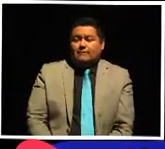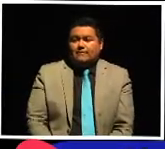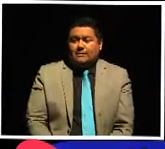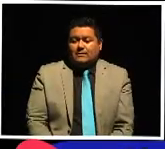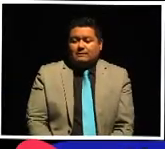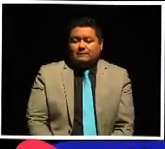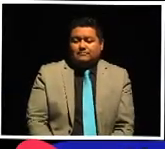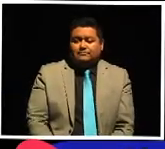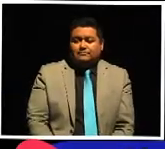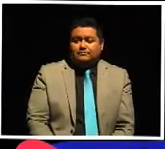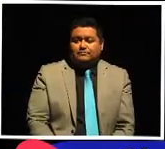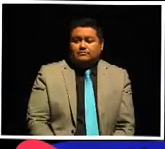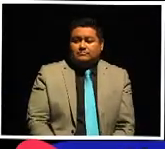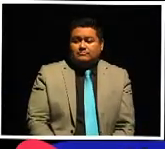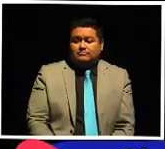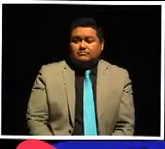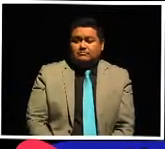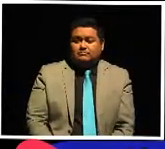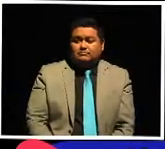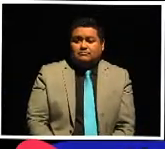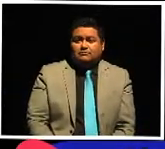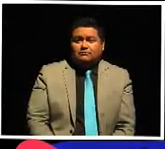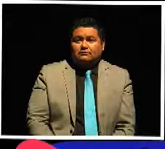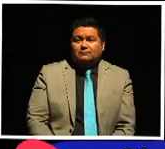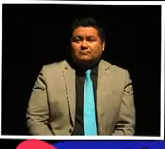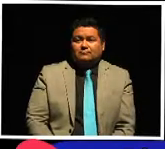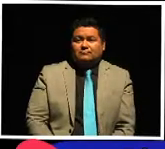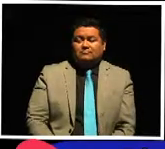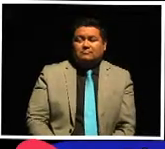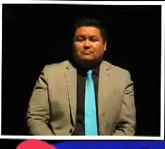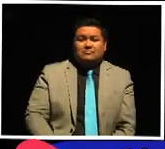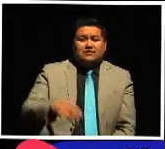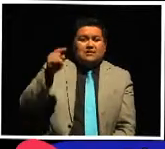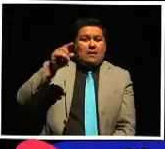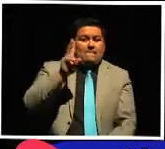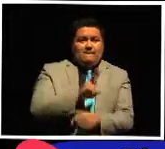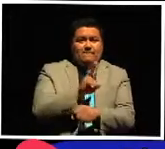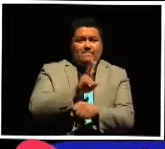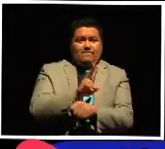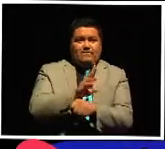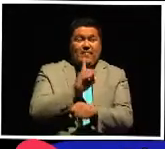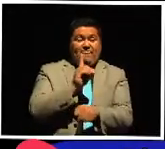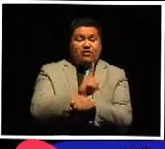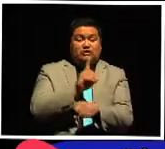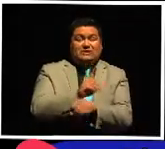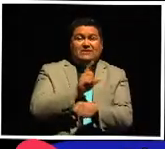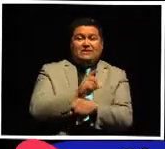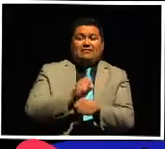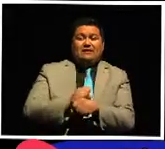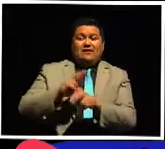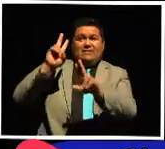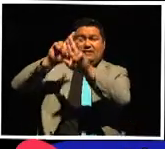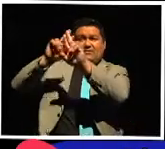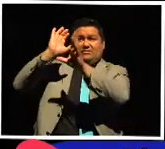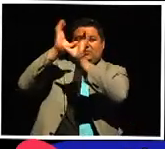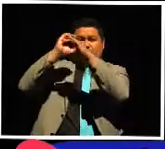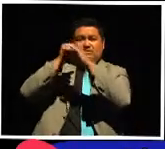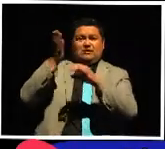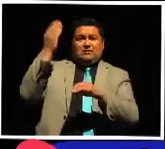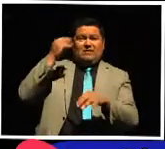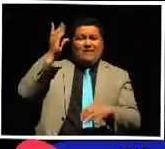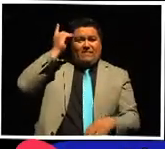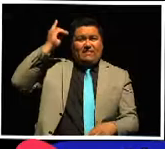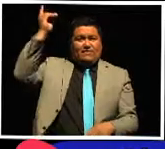ahora es un destacado docente de astronomía de la Universidad de Concepción. Es doctor de la Universidad de Maryland en